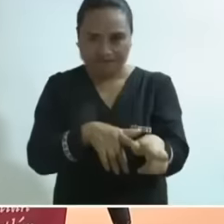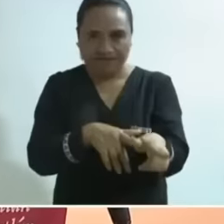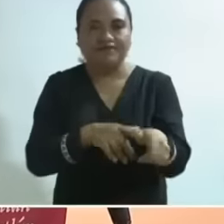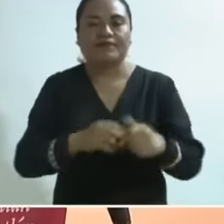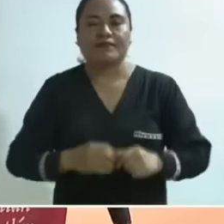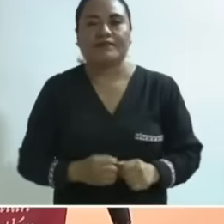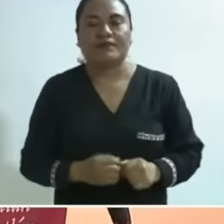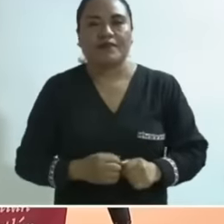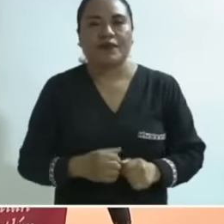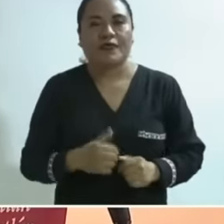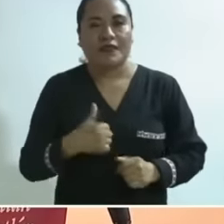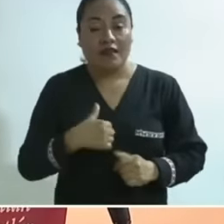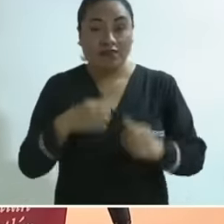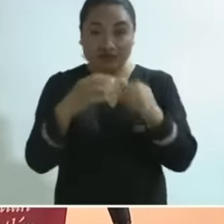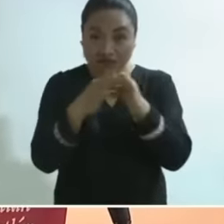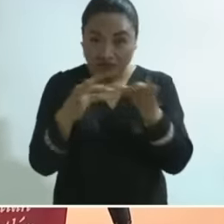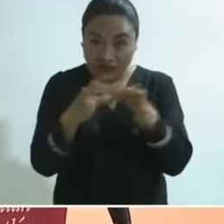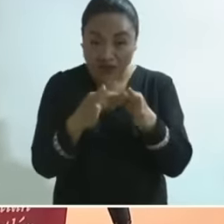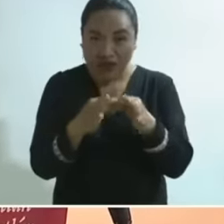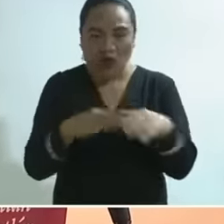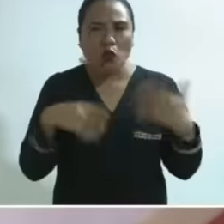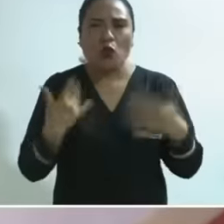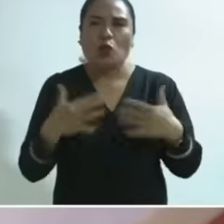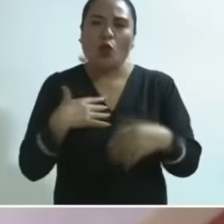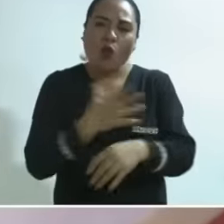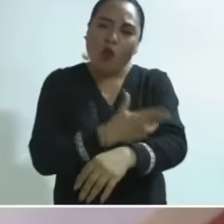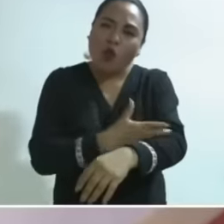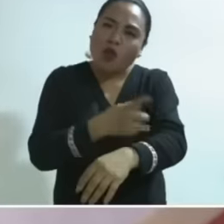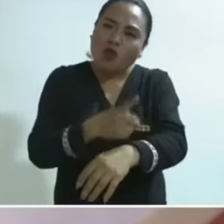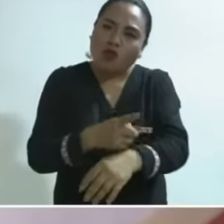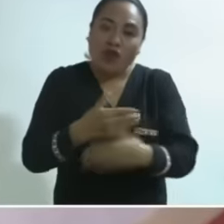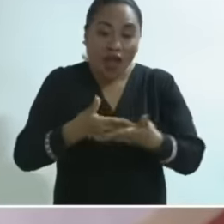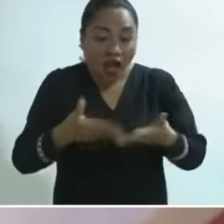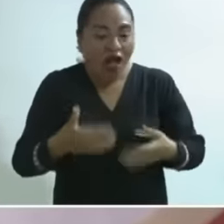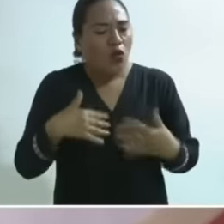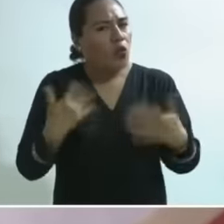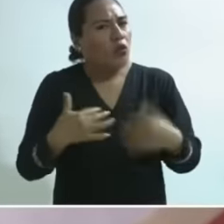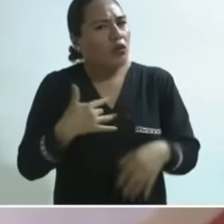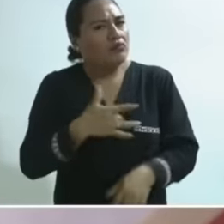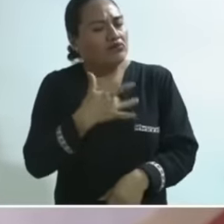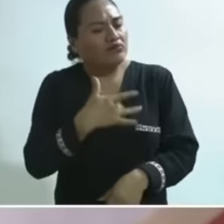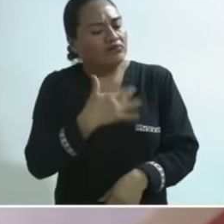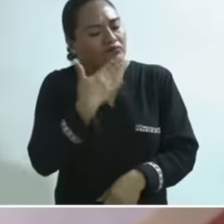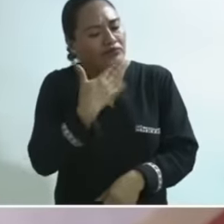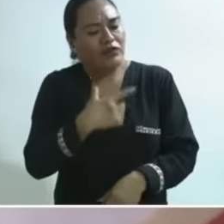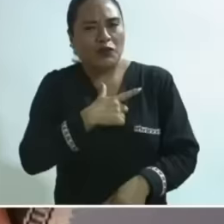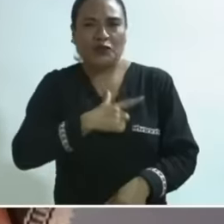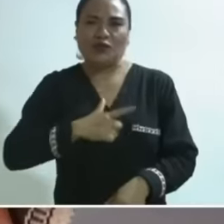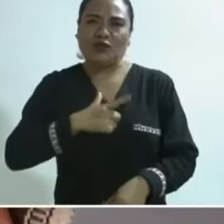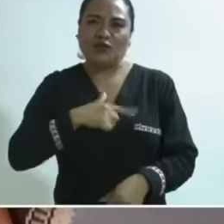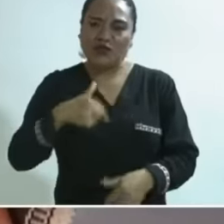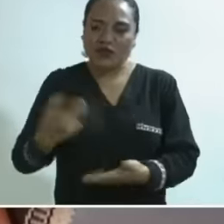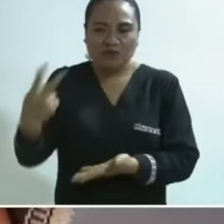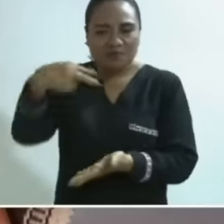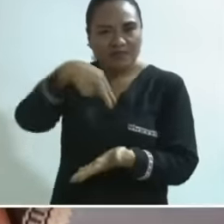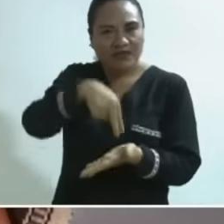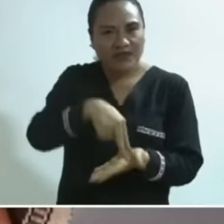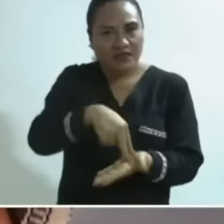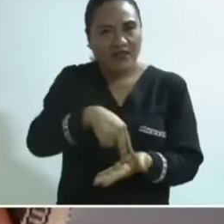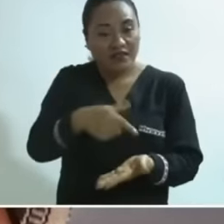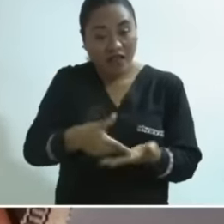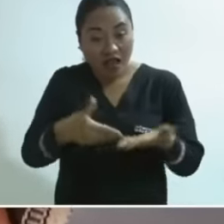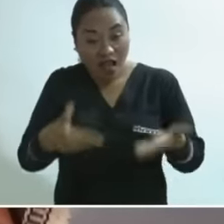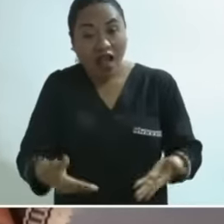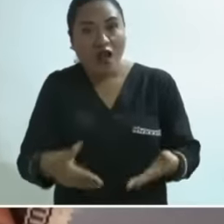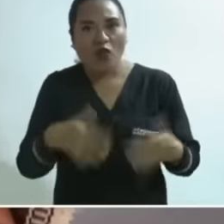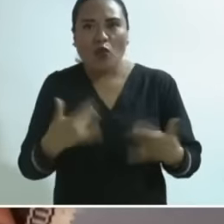Quiero decirles que es para mí un honor estar con ustedes e imagínense este momento histórico que